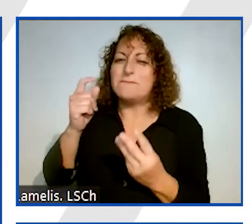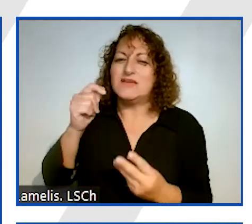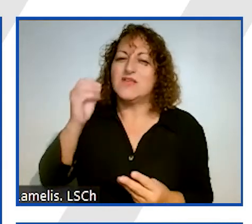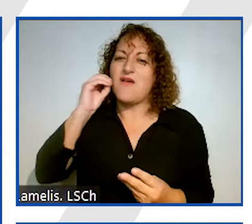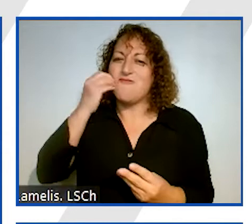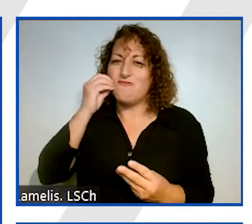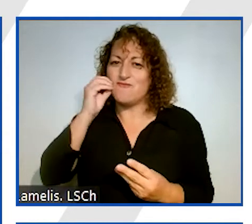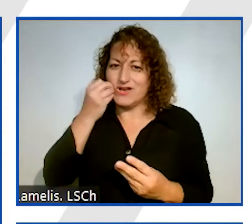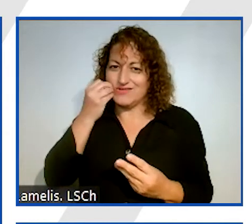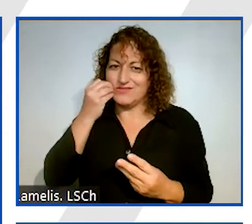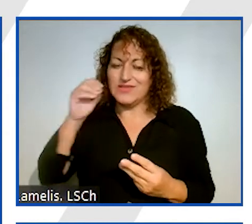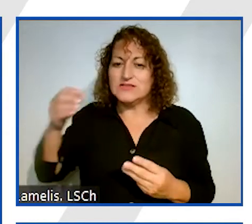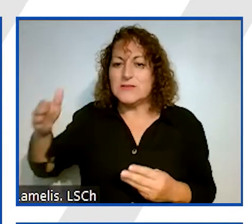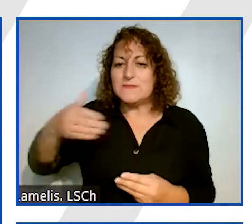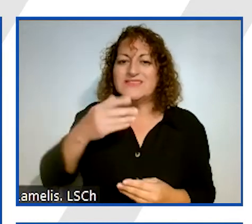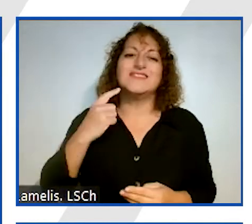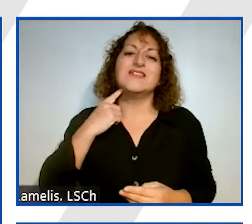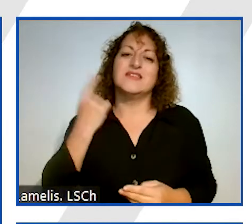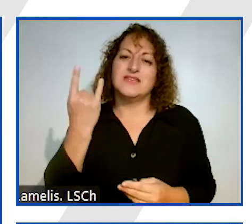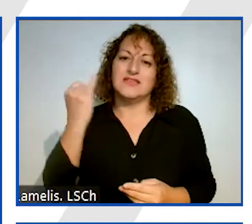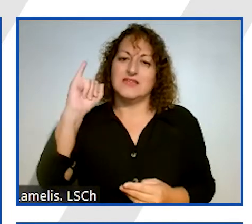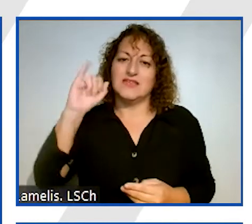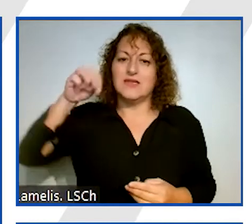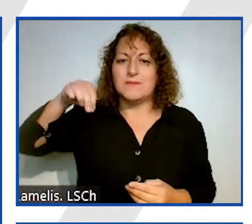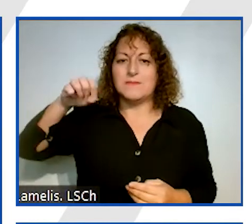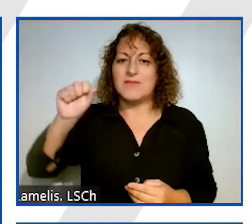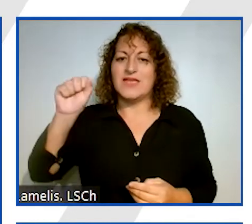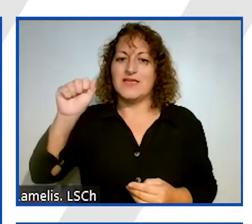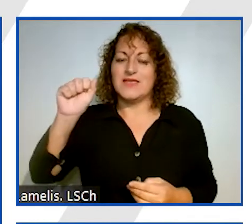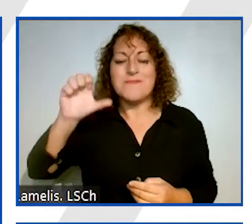quimeras, que son estos peces bastante extraños que no parecen tiburones.